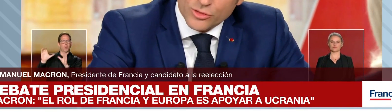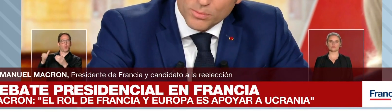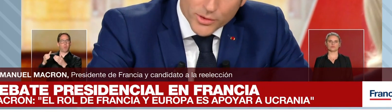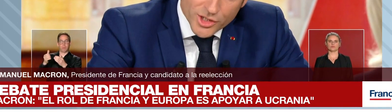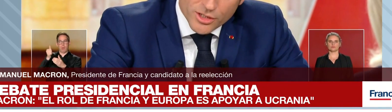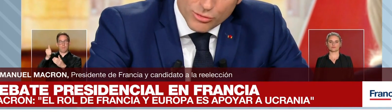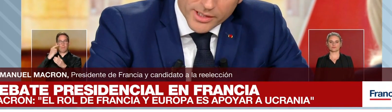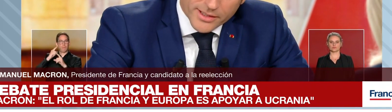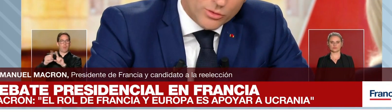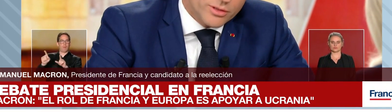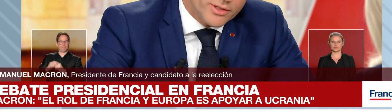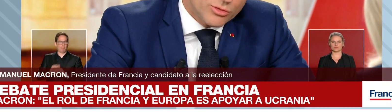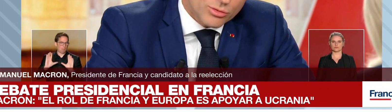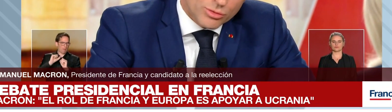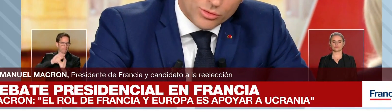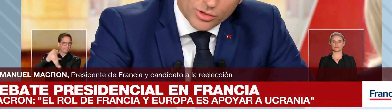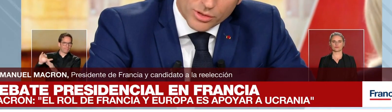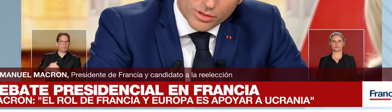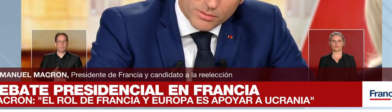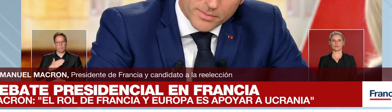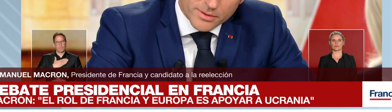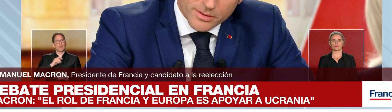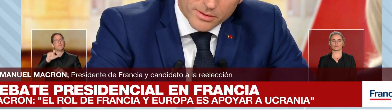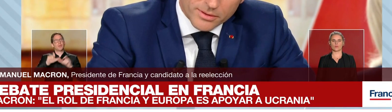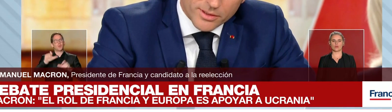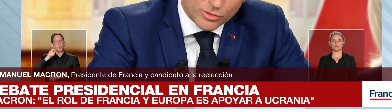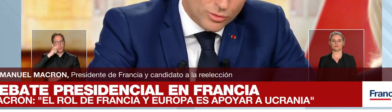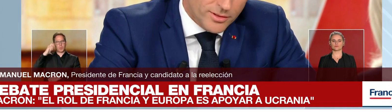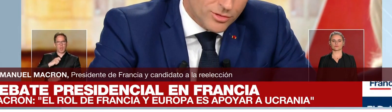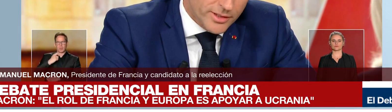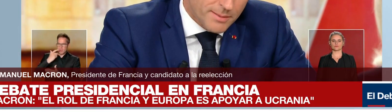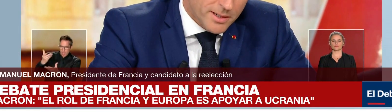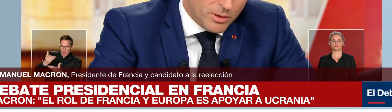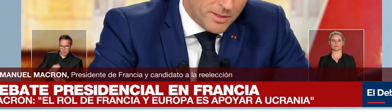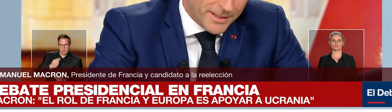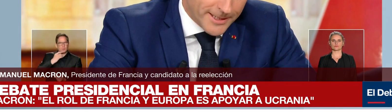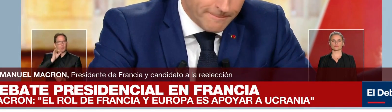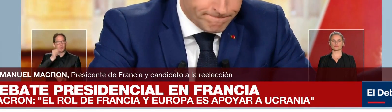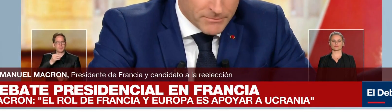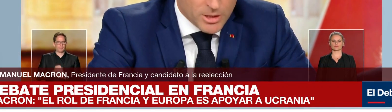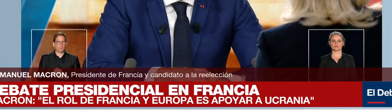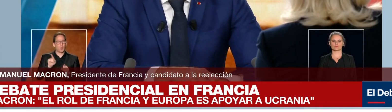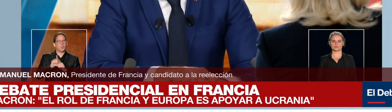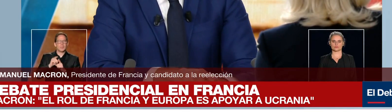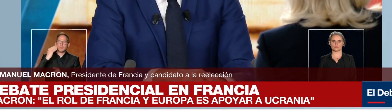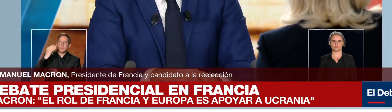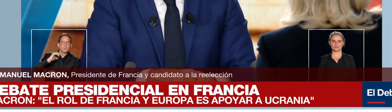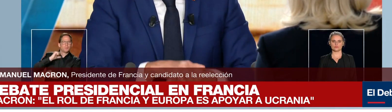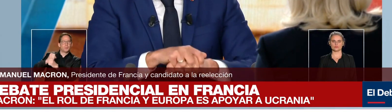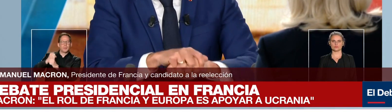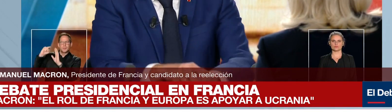Europeo, ya sea con respecto a proteger a los ucranianos cuando vienen a nuestro territorio o a las sanciones adicionales después del primer paquete,